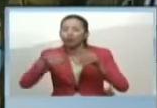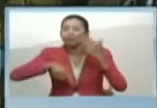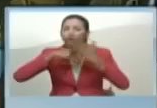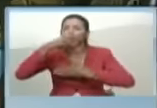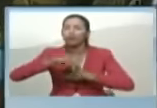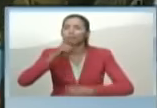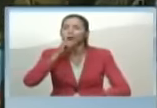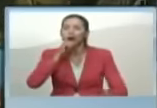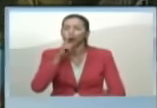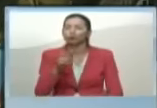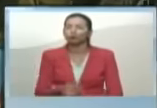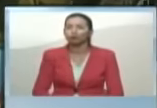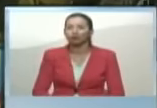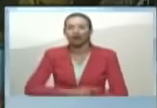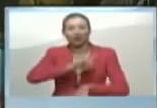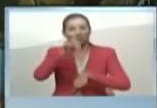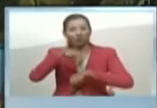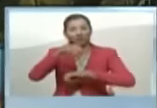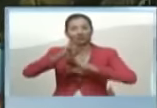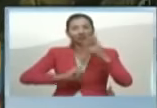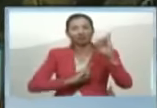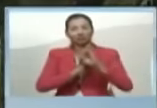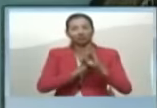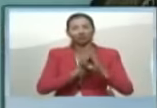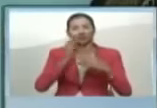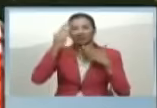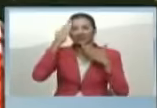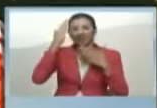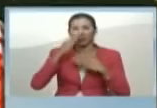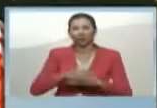transmite. Nacionales e internacionales, para darle un saludo.